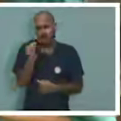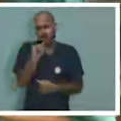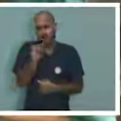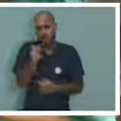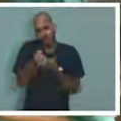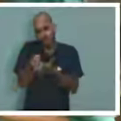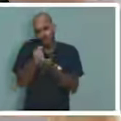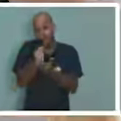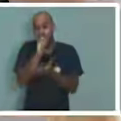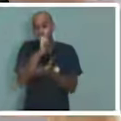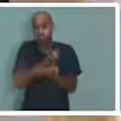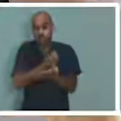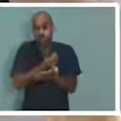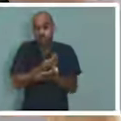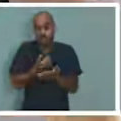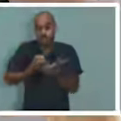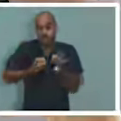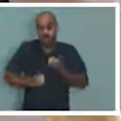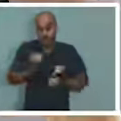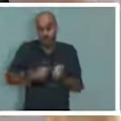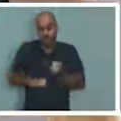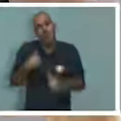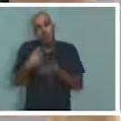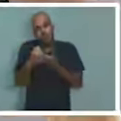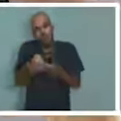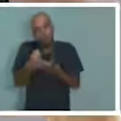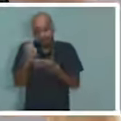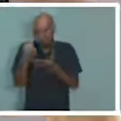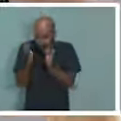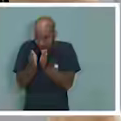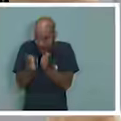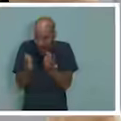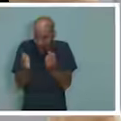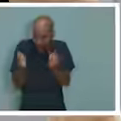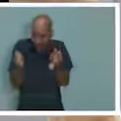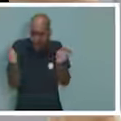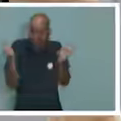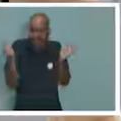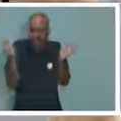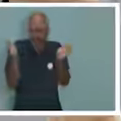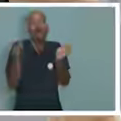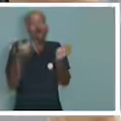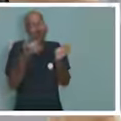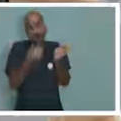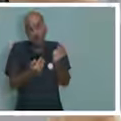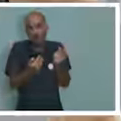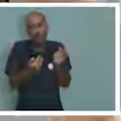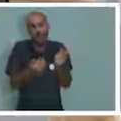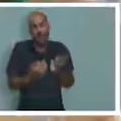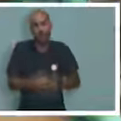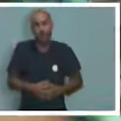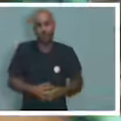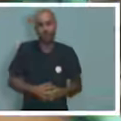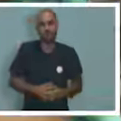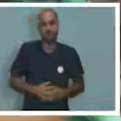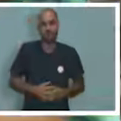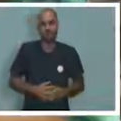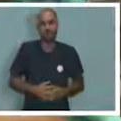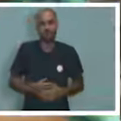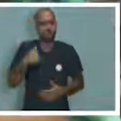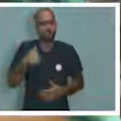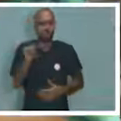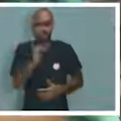puerca, ver que esas crías crezcan, que no se te mueran, trabajar con ellas. Para mí es el área más